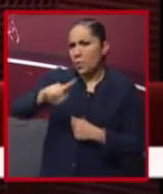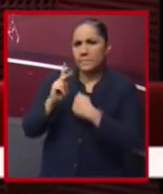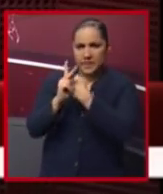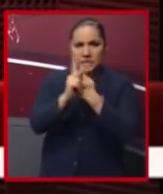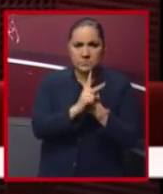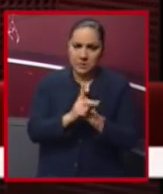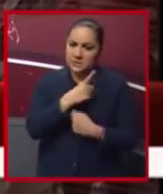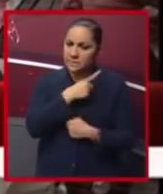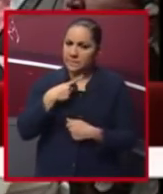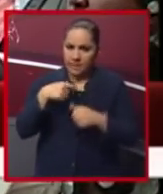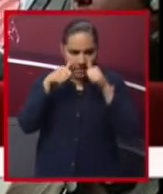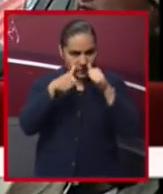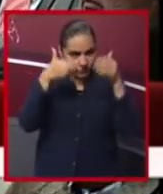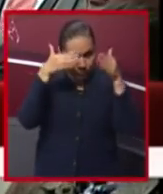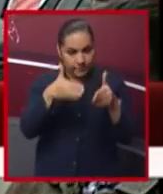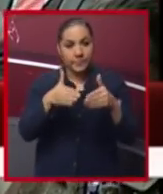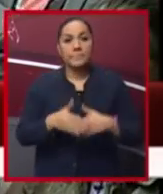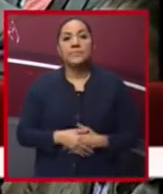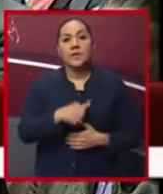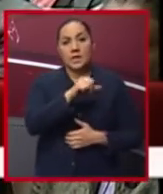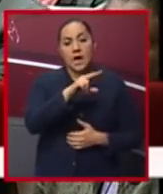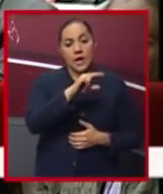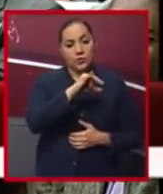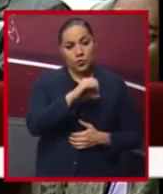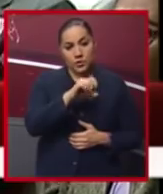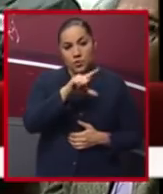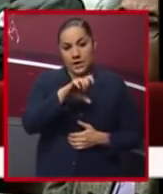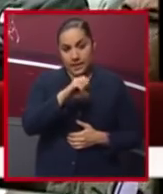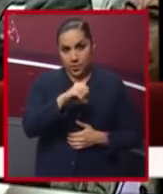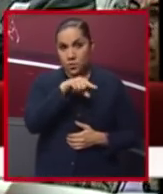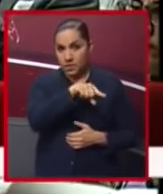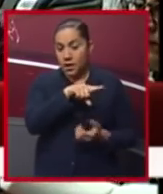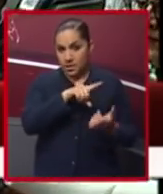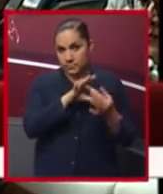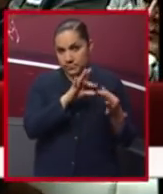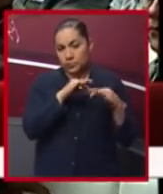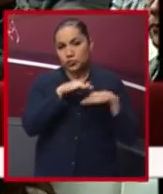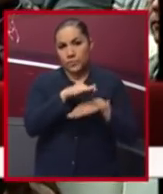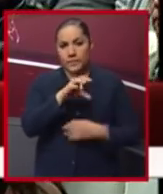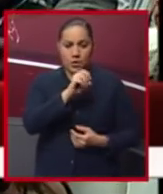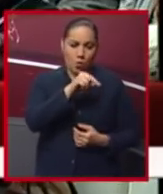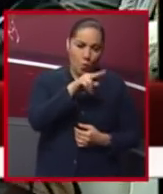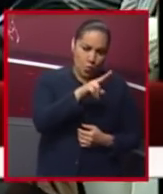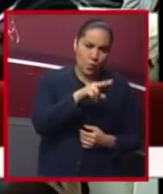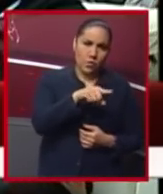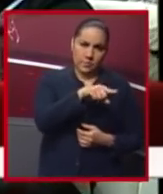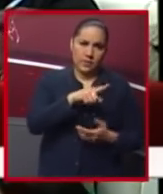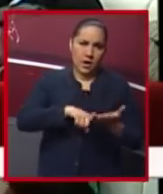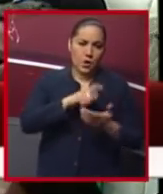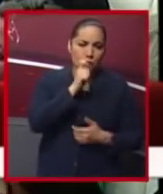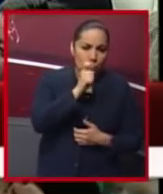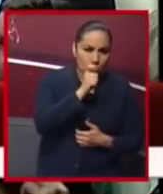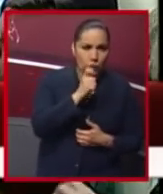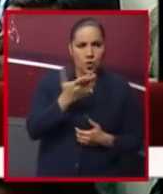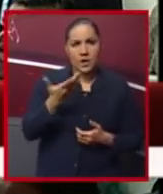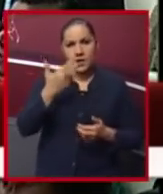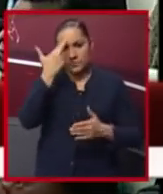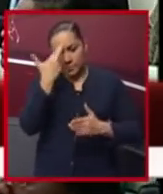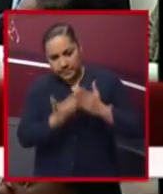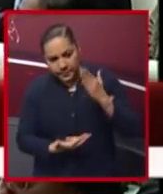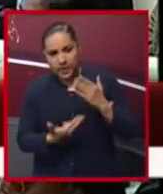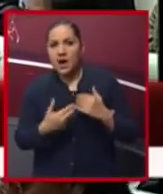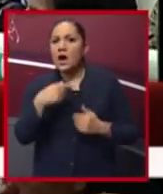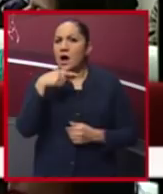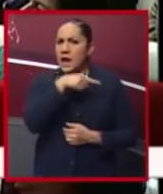explicaba Antonino de Leo, representante de la ONU contra las drogas y el delito en el Senado mexicano, al hablar sobre la experiencia italiana